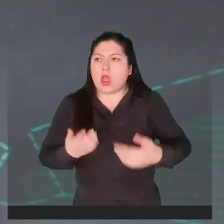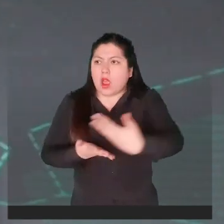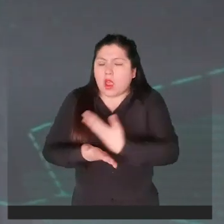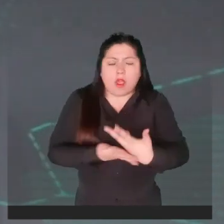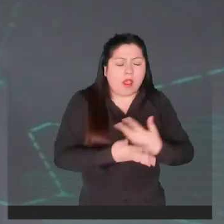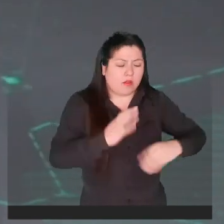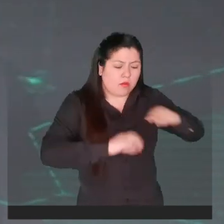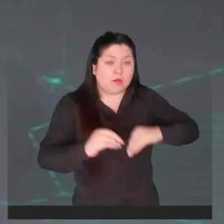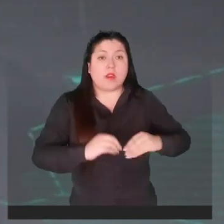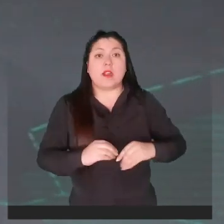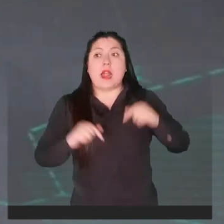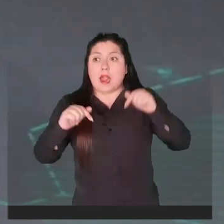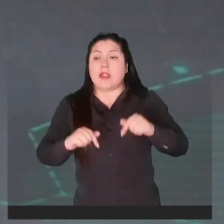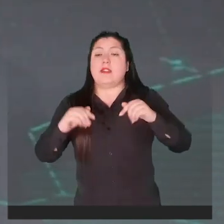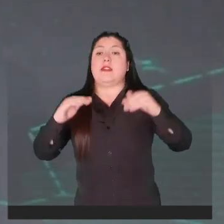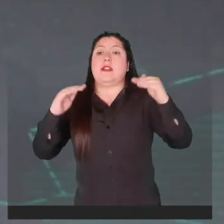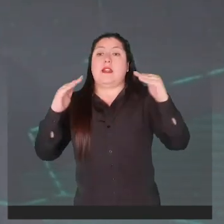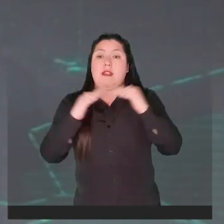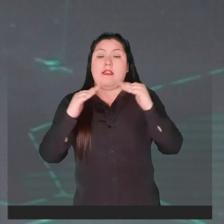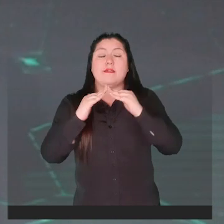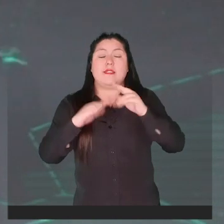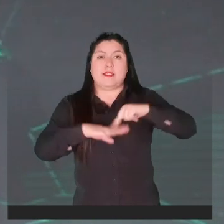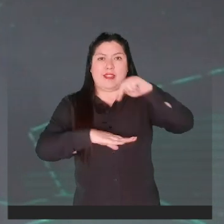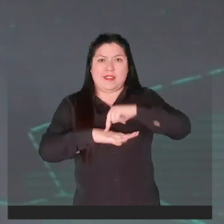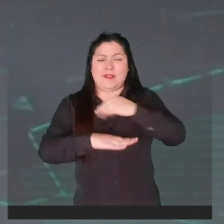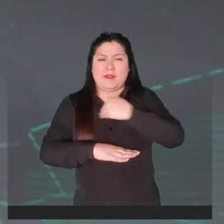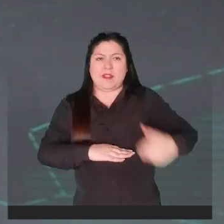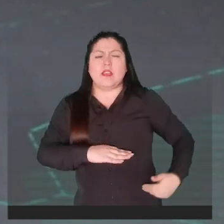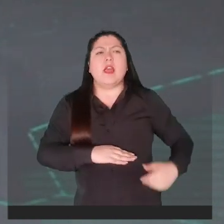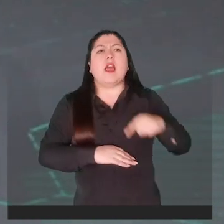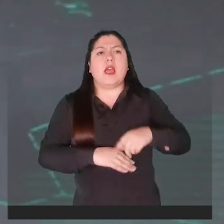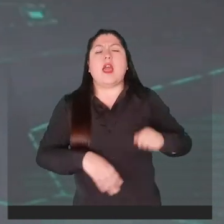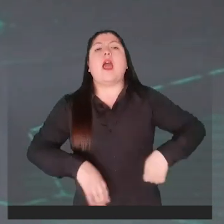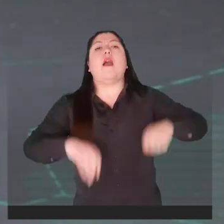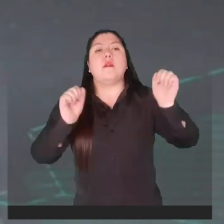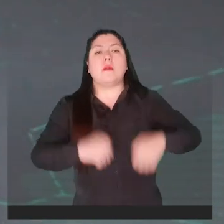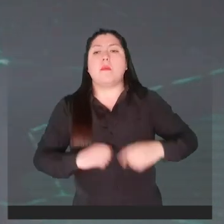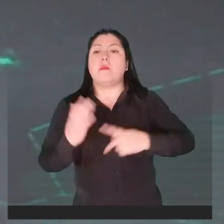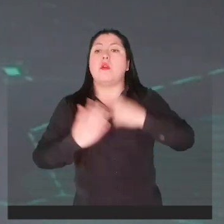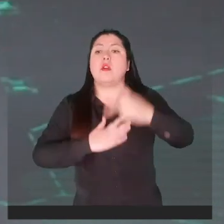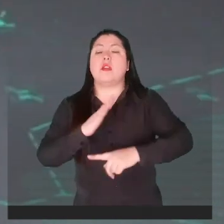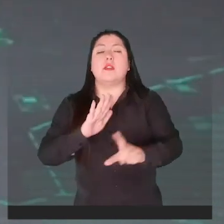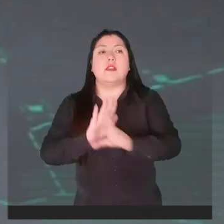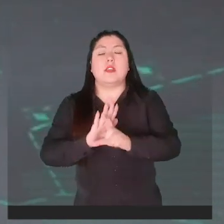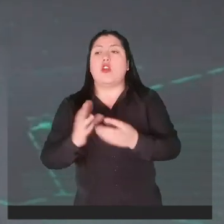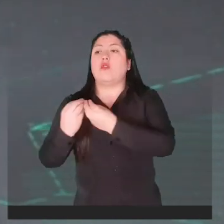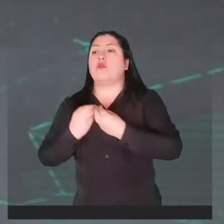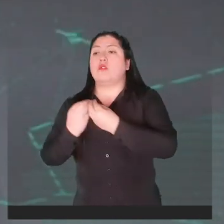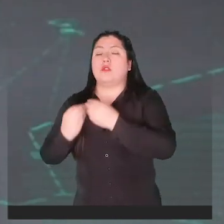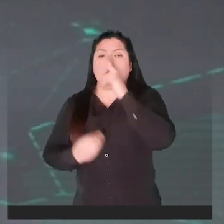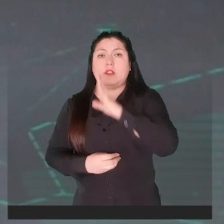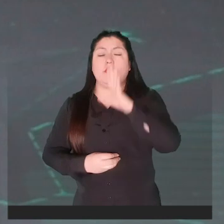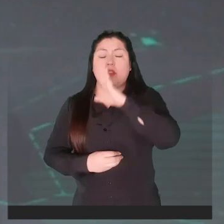recuerdo que en la Casa de Nariño, cuando se radicó el proyecto de ley, se encontraba el Consejo Nacional